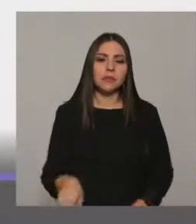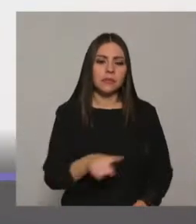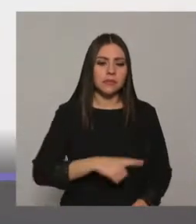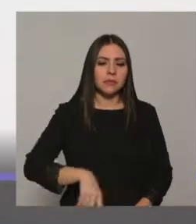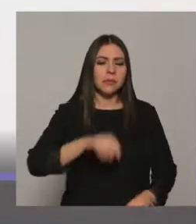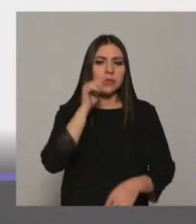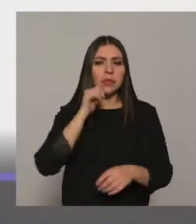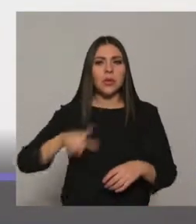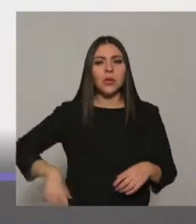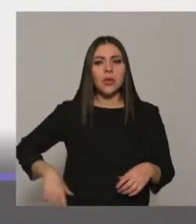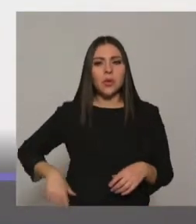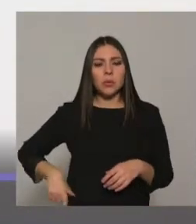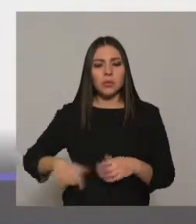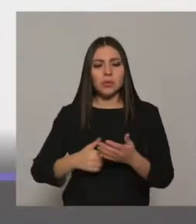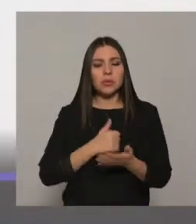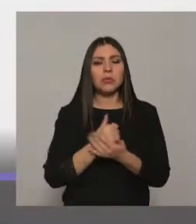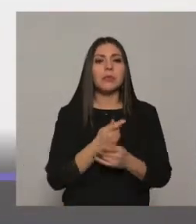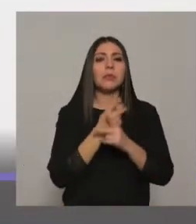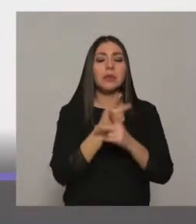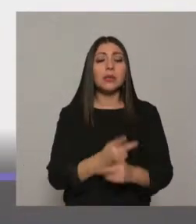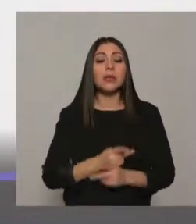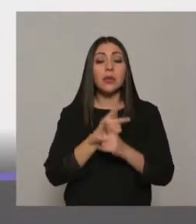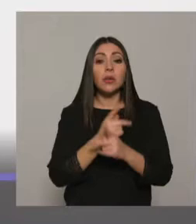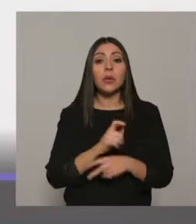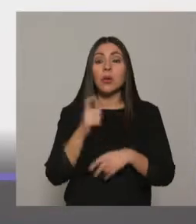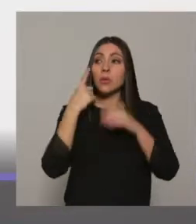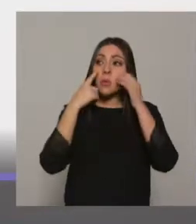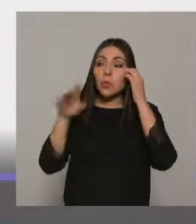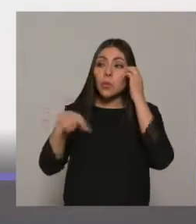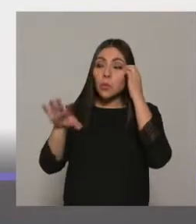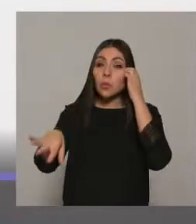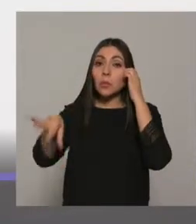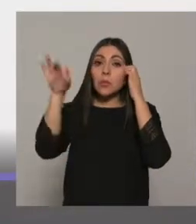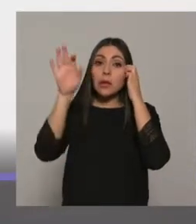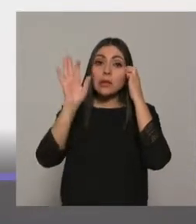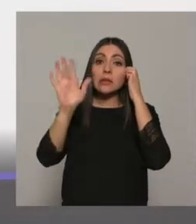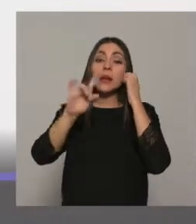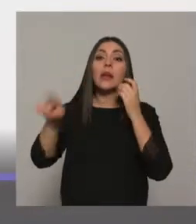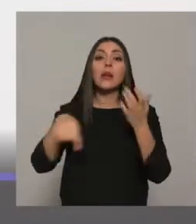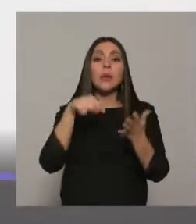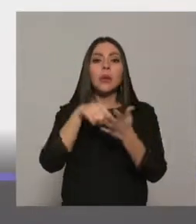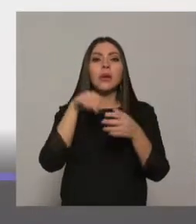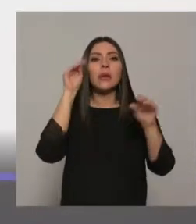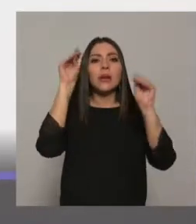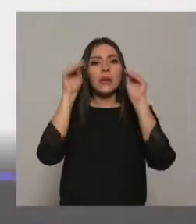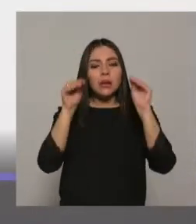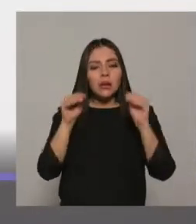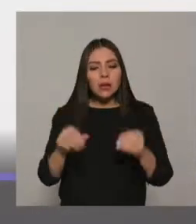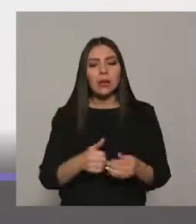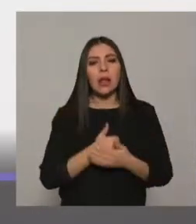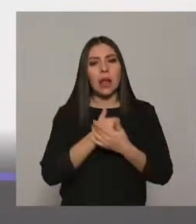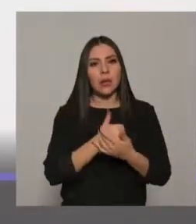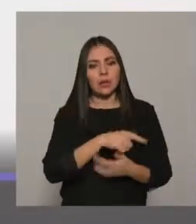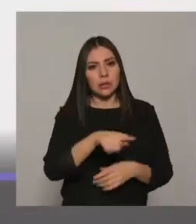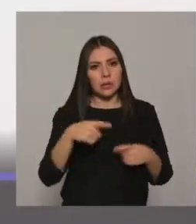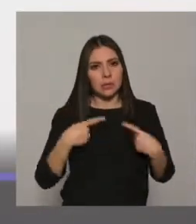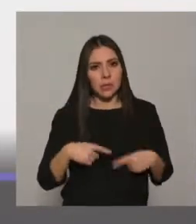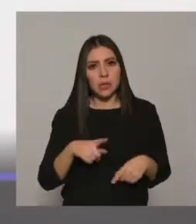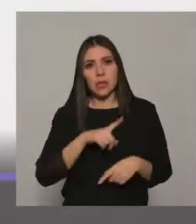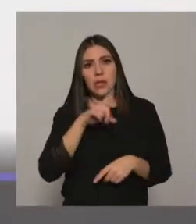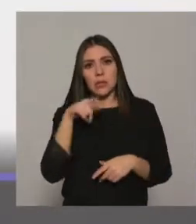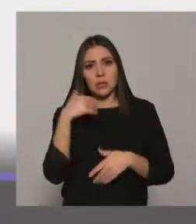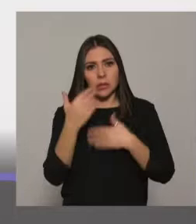nos ha pedido el gobierno de la ciudad para que una vez que se localice el espacio, acondicionarlo, colaborar con ellos y hasta